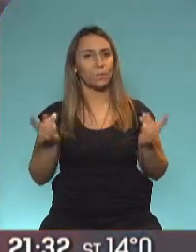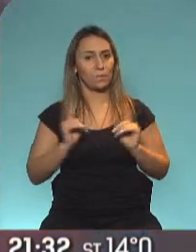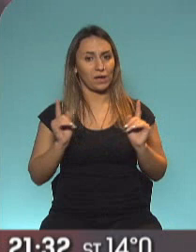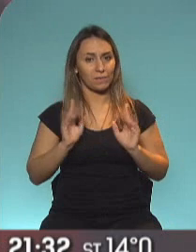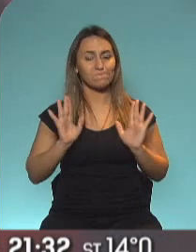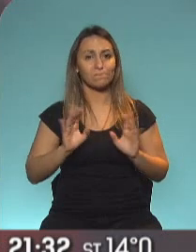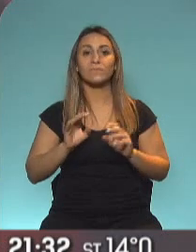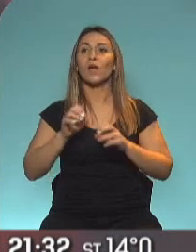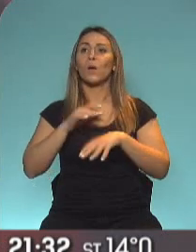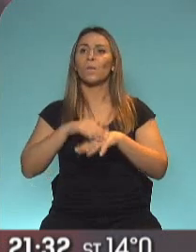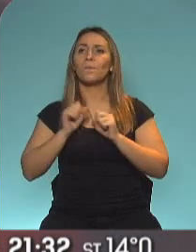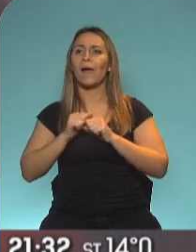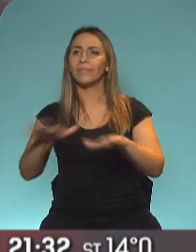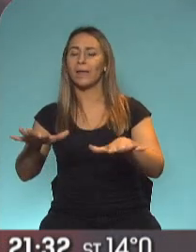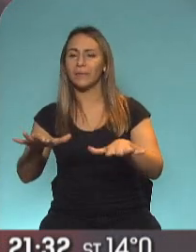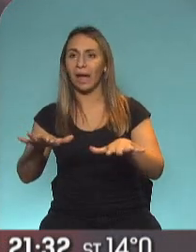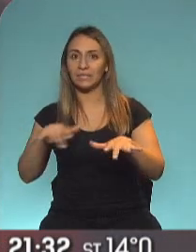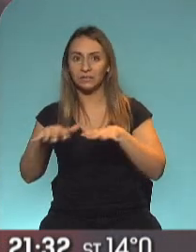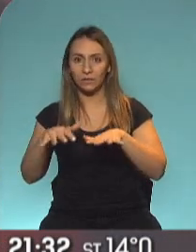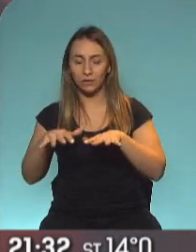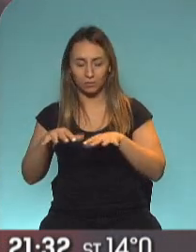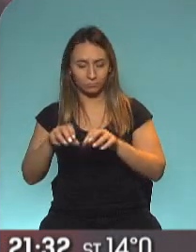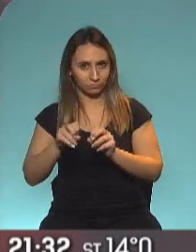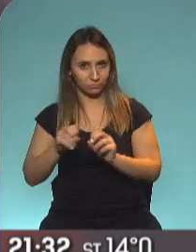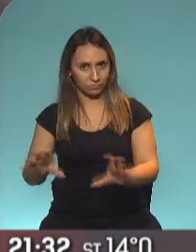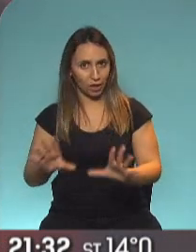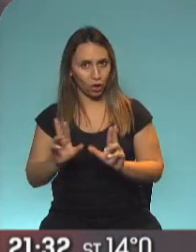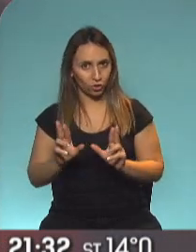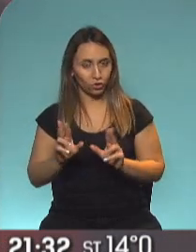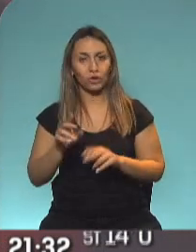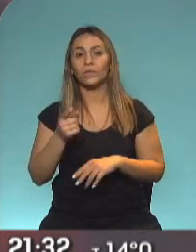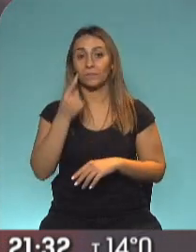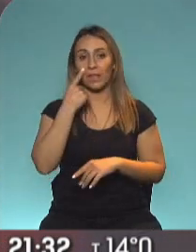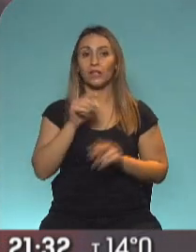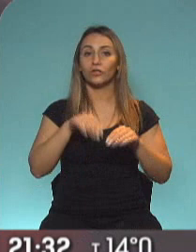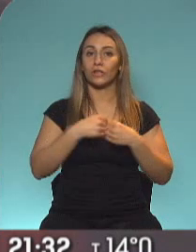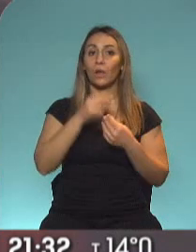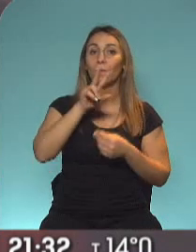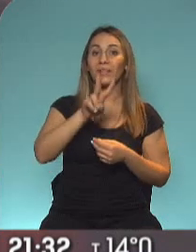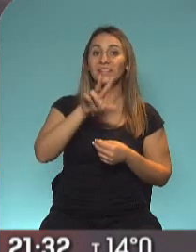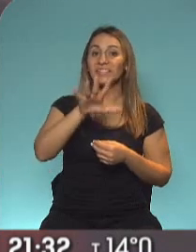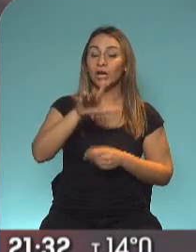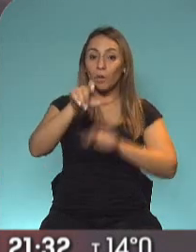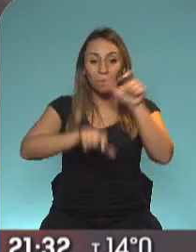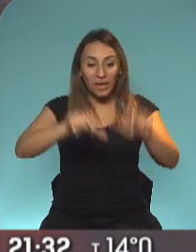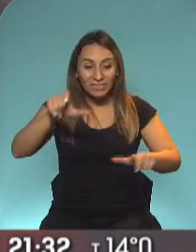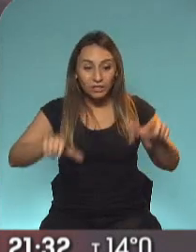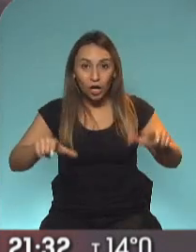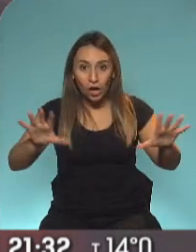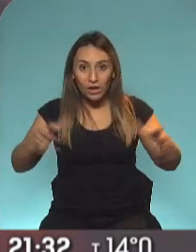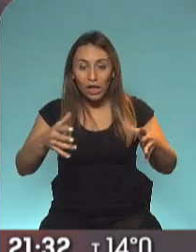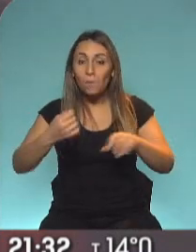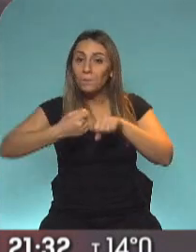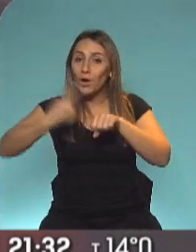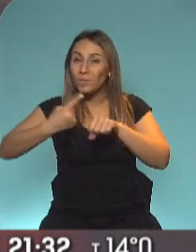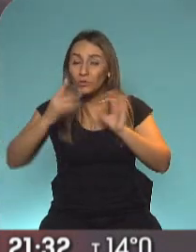Sin problemática? Dudas, absolutamente. Mirá este dato. 25 personas por minuto tienen que huir de